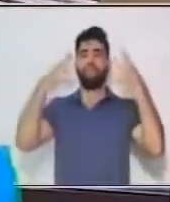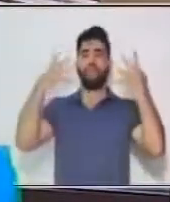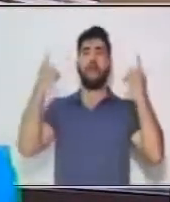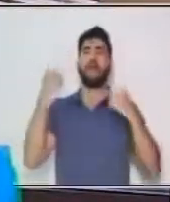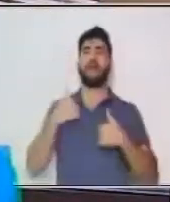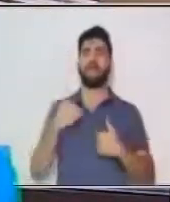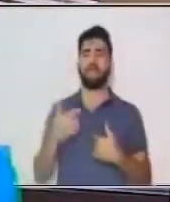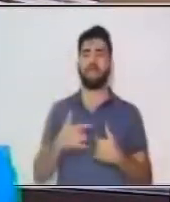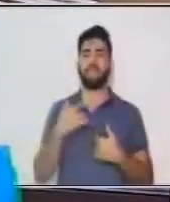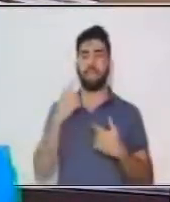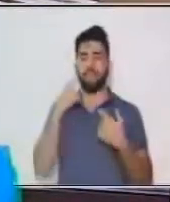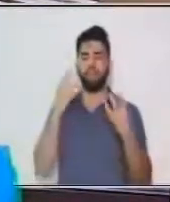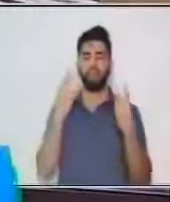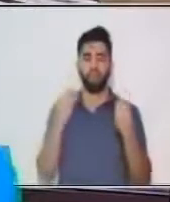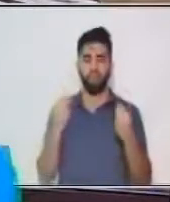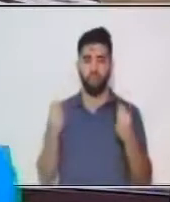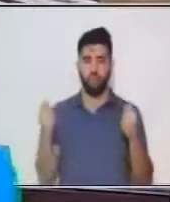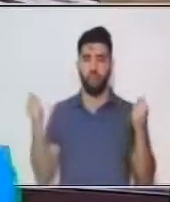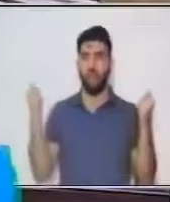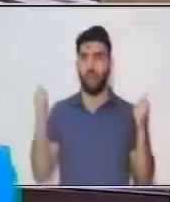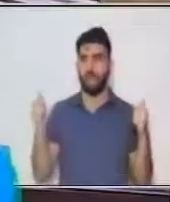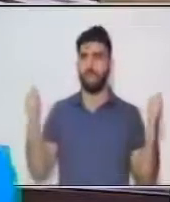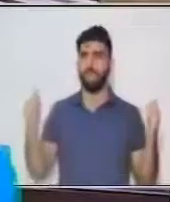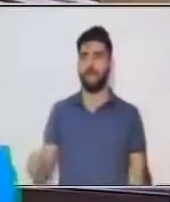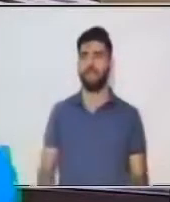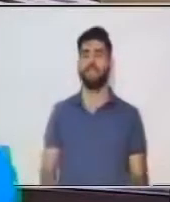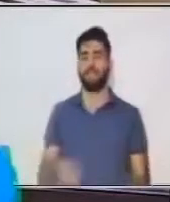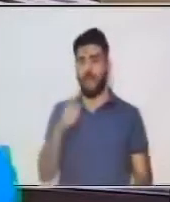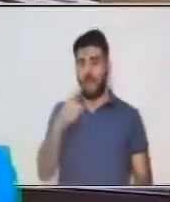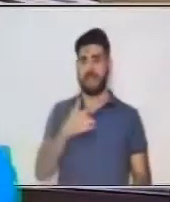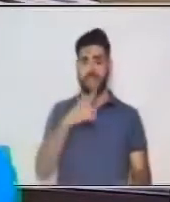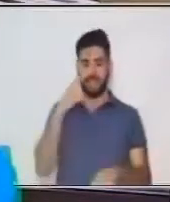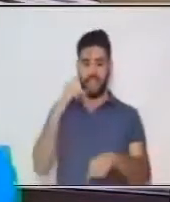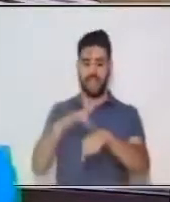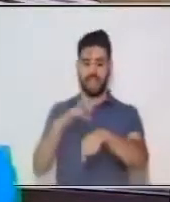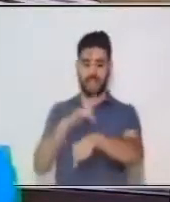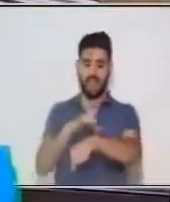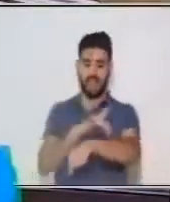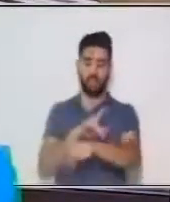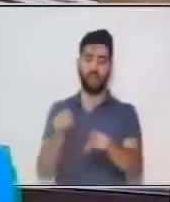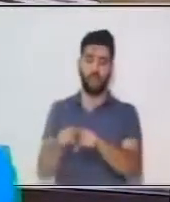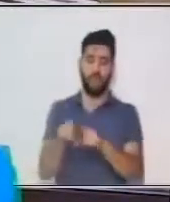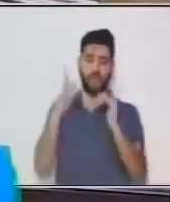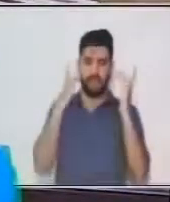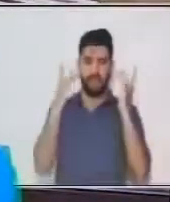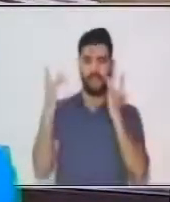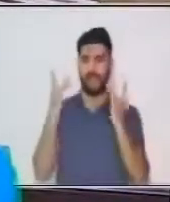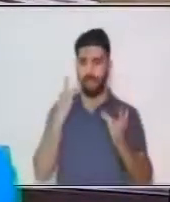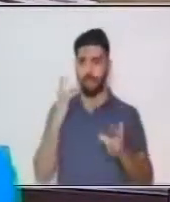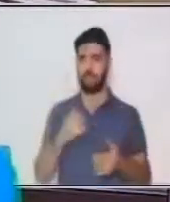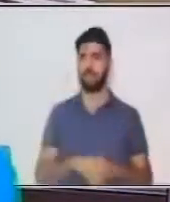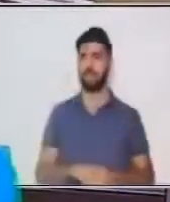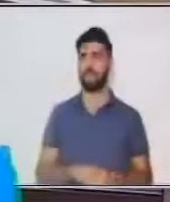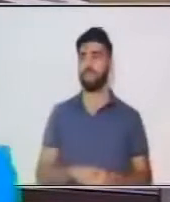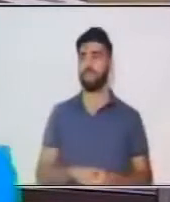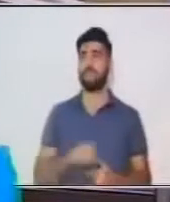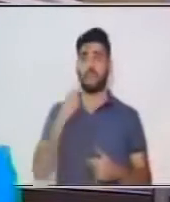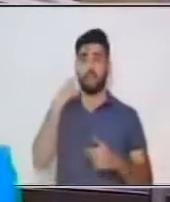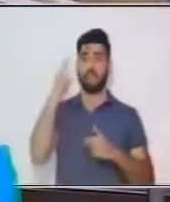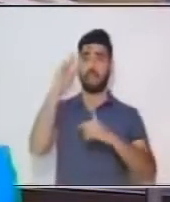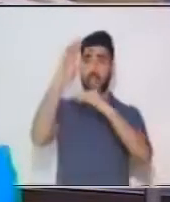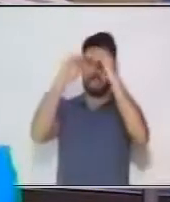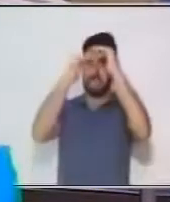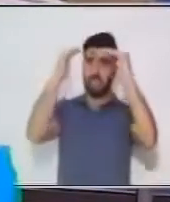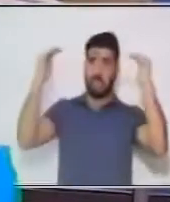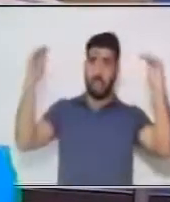viento cuando acaricia tu rostro? Por medio del sentido del tacto. El cielo se puso gris y